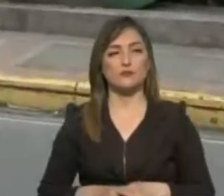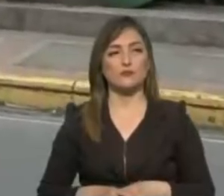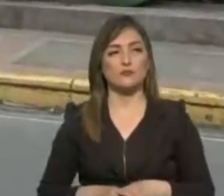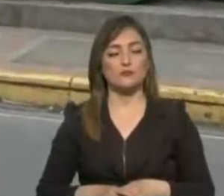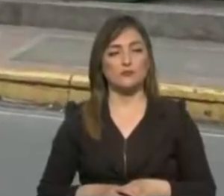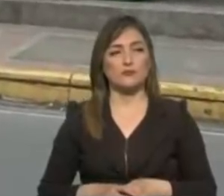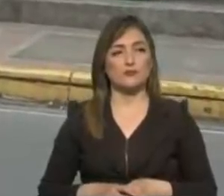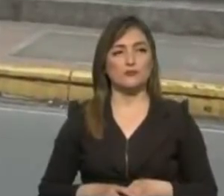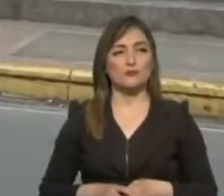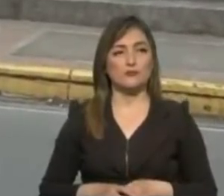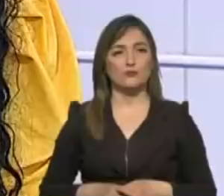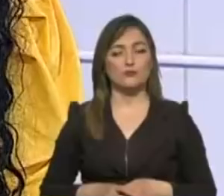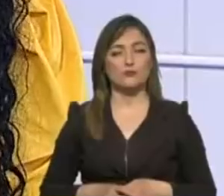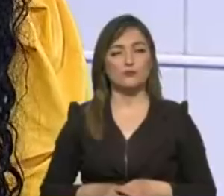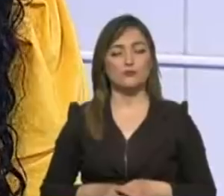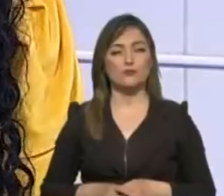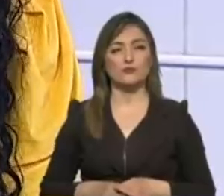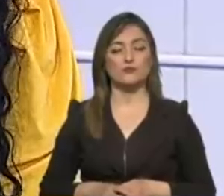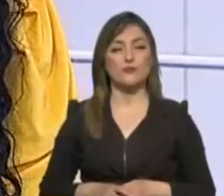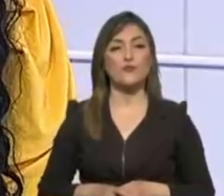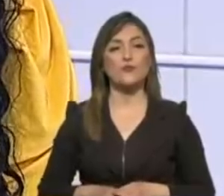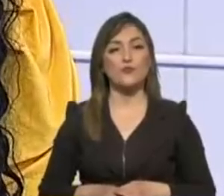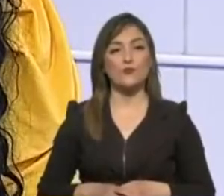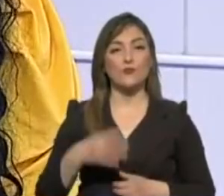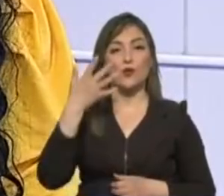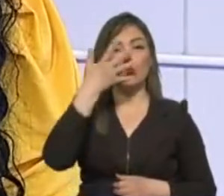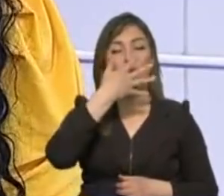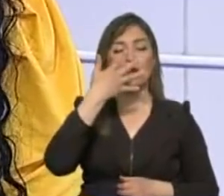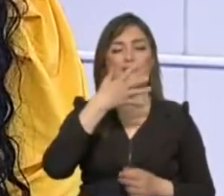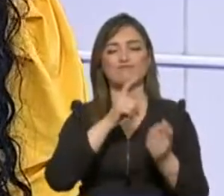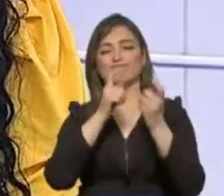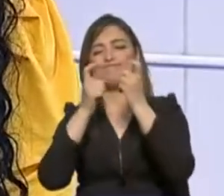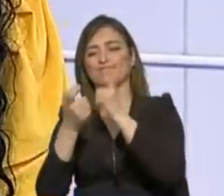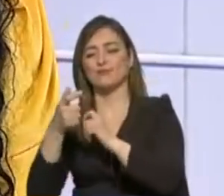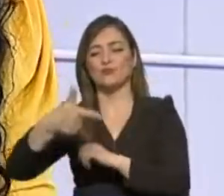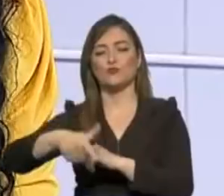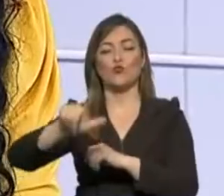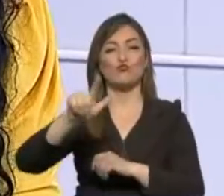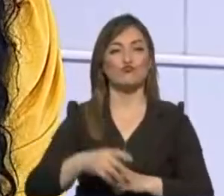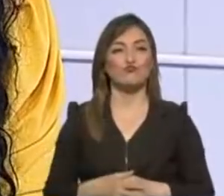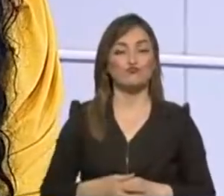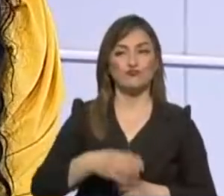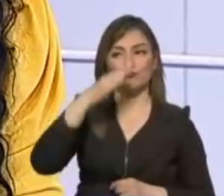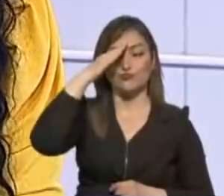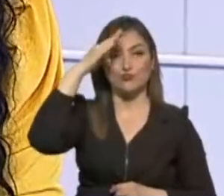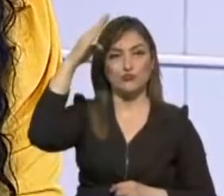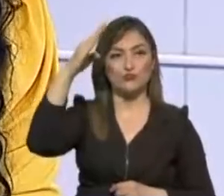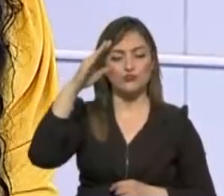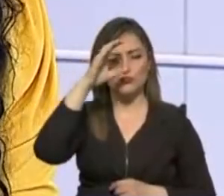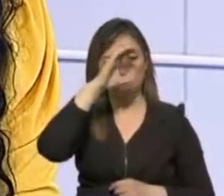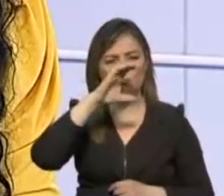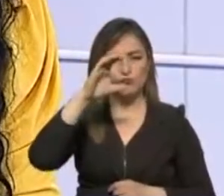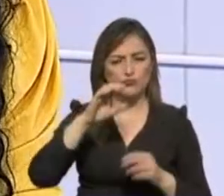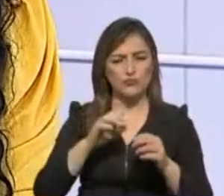Carlos Chamorro, 24 horas. Y desde Esmeraldas ahora nos vamos hasta Loja para contarles que la policía desarticuló